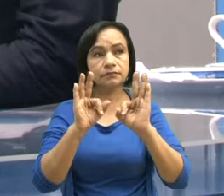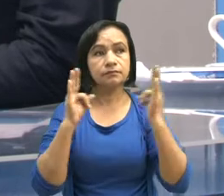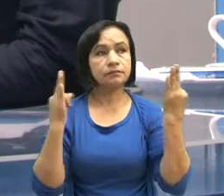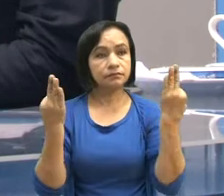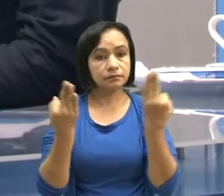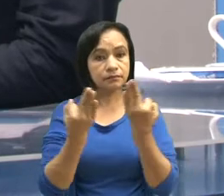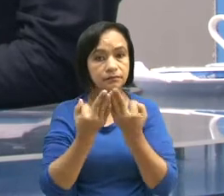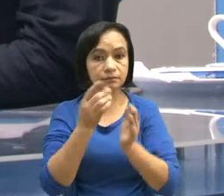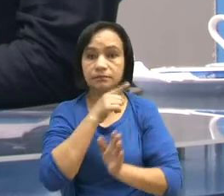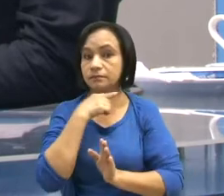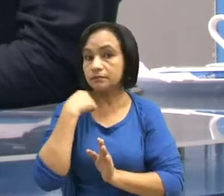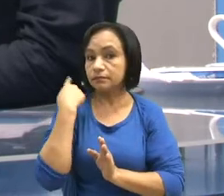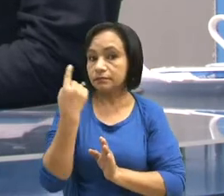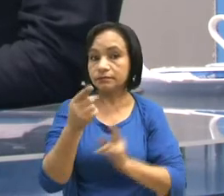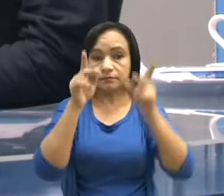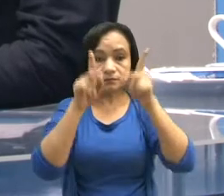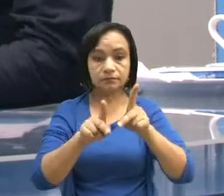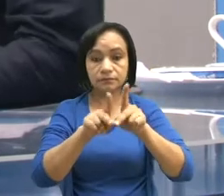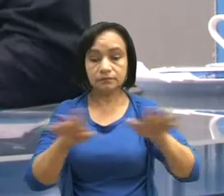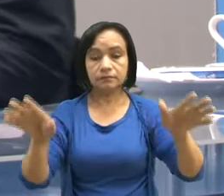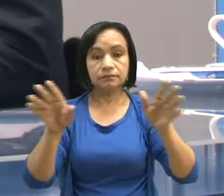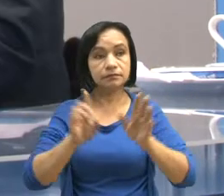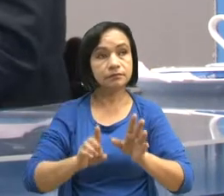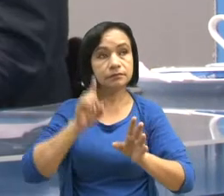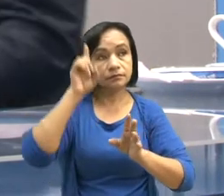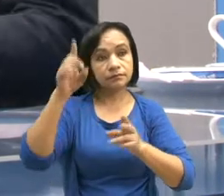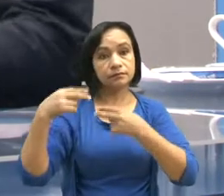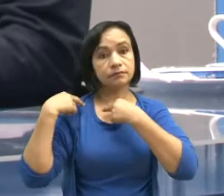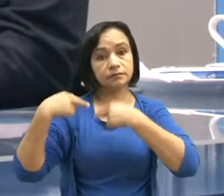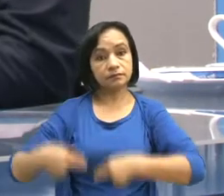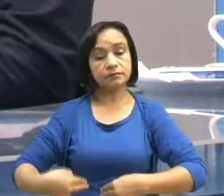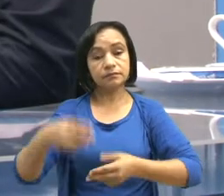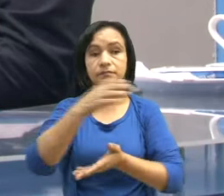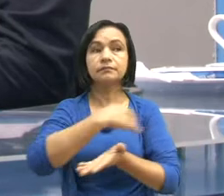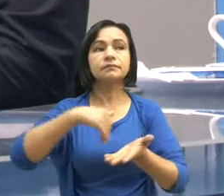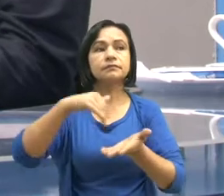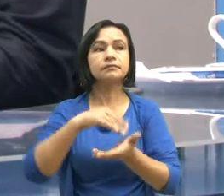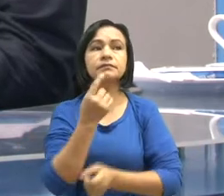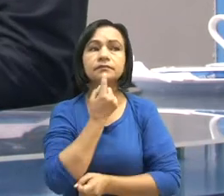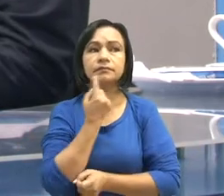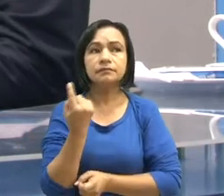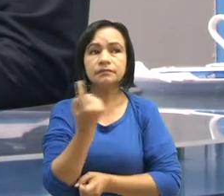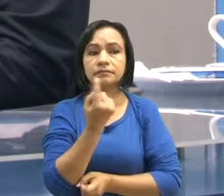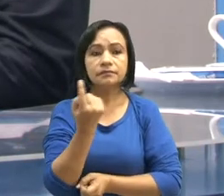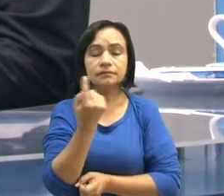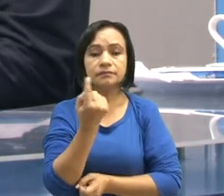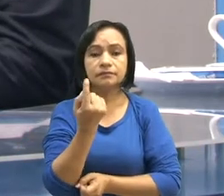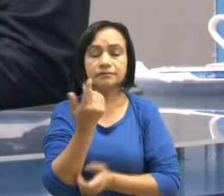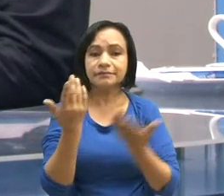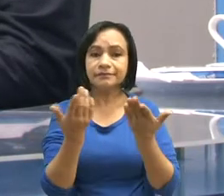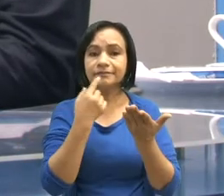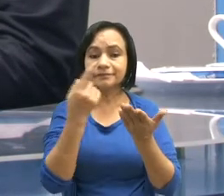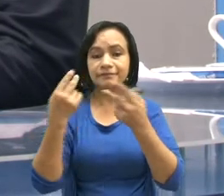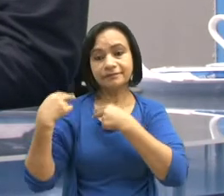¿verdad? Enmarcado siempre en un plan de desarrollo humano, donde estamos claros que en el centro está, con, valga la redundancia,